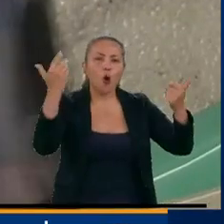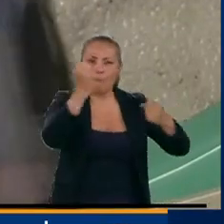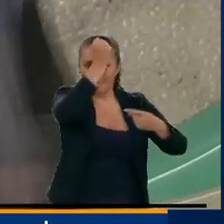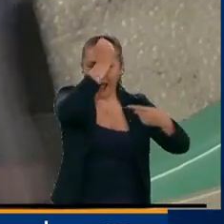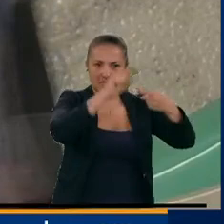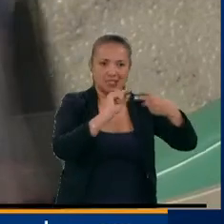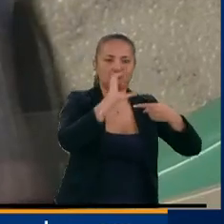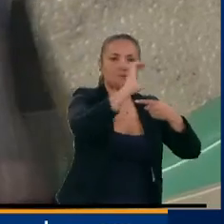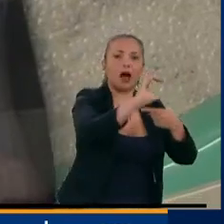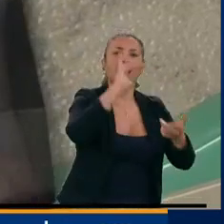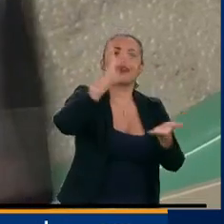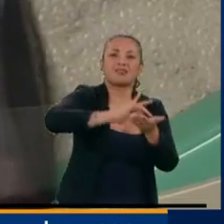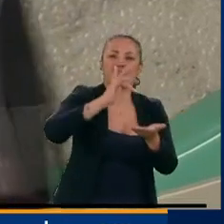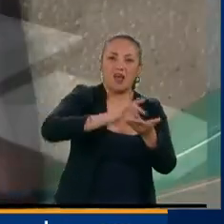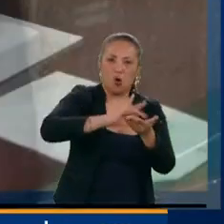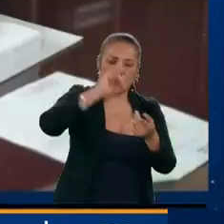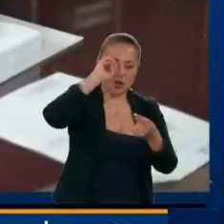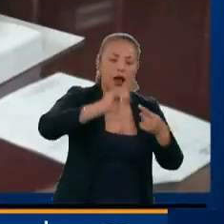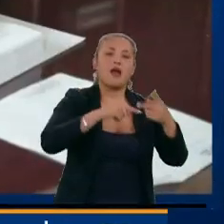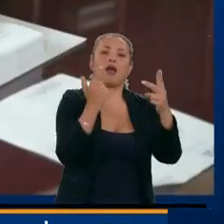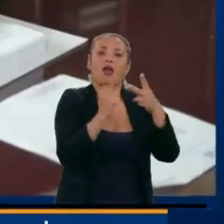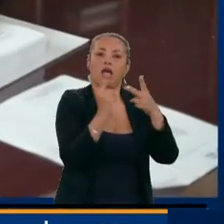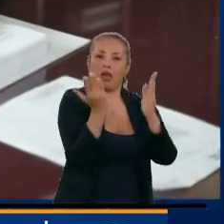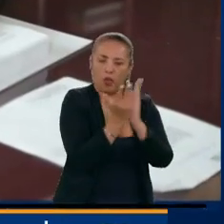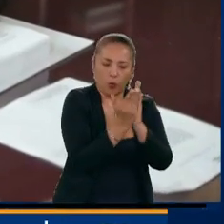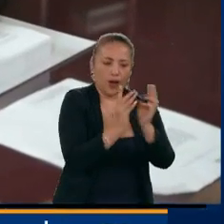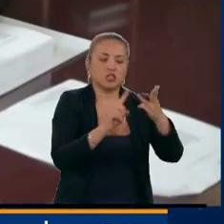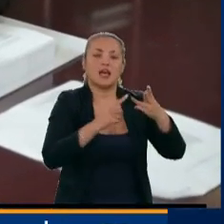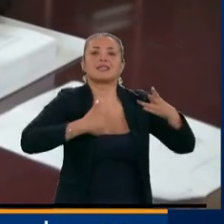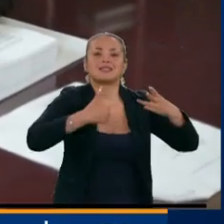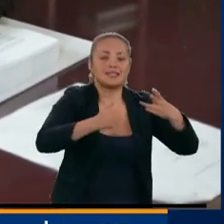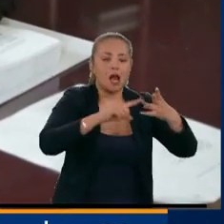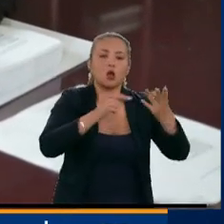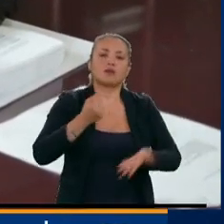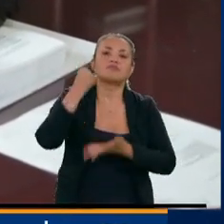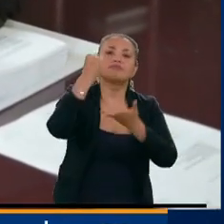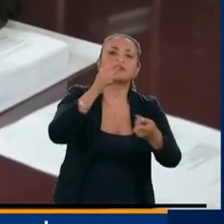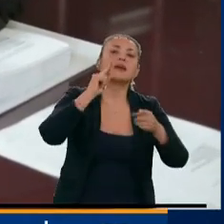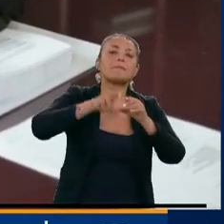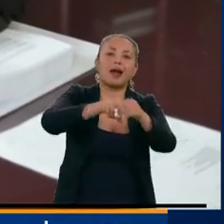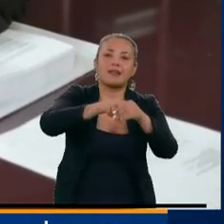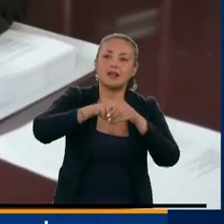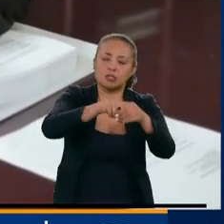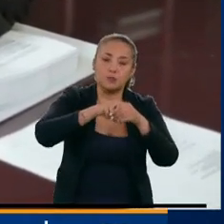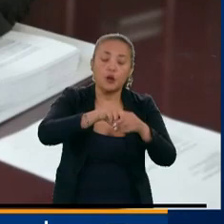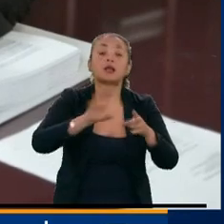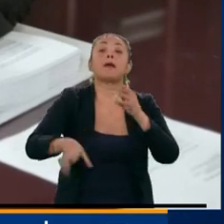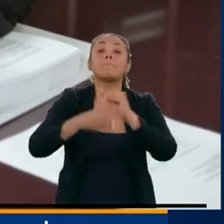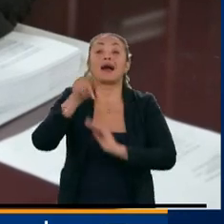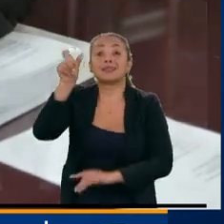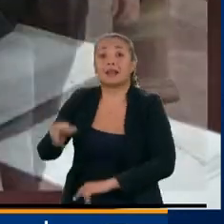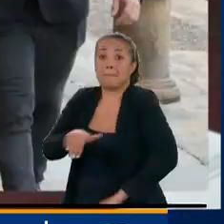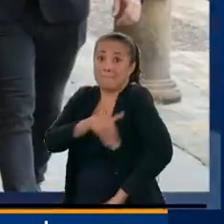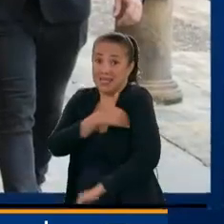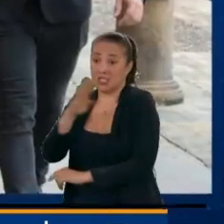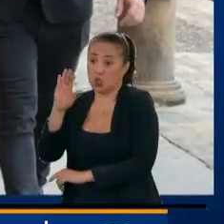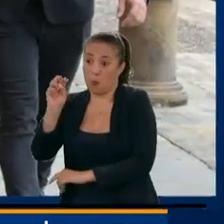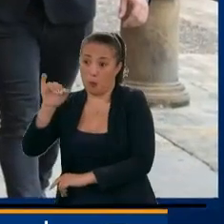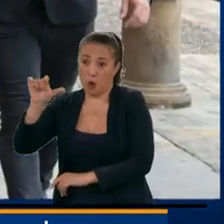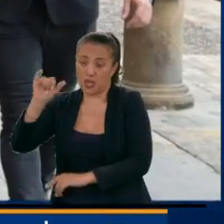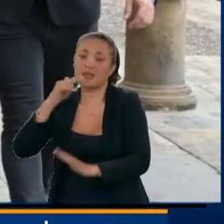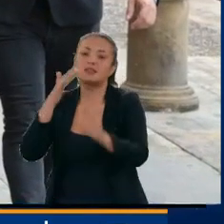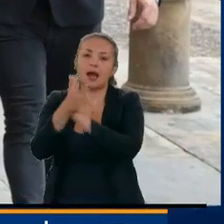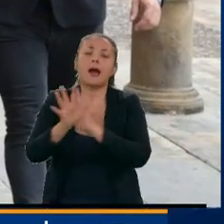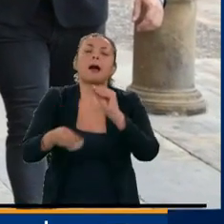pago de la deuda pública, educación, salud e inversión en transporte. También dice el ministro que son recursos que van a